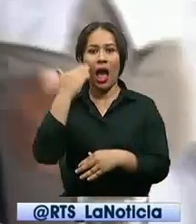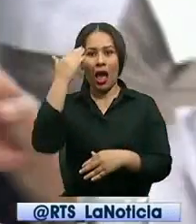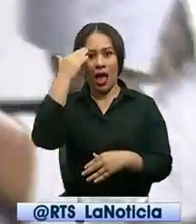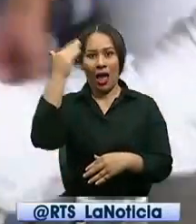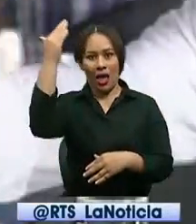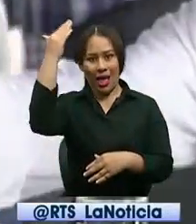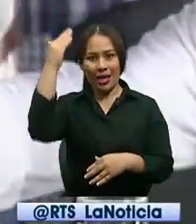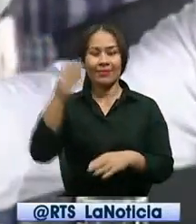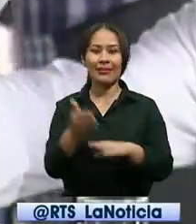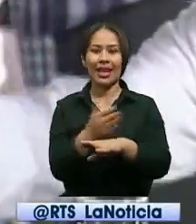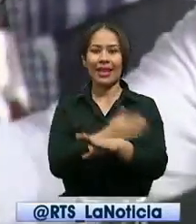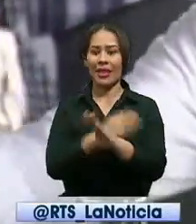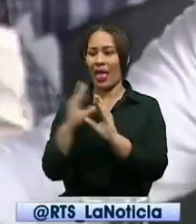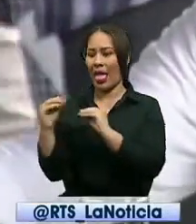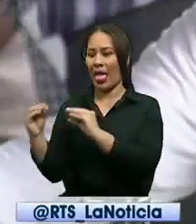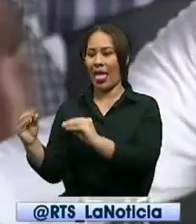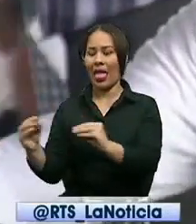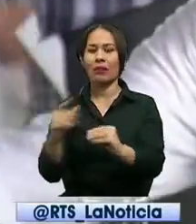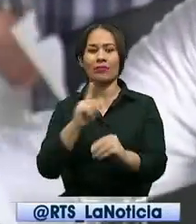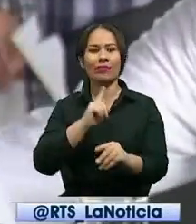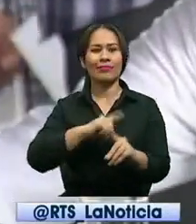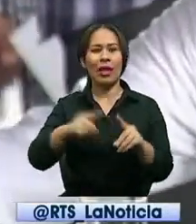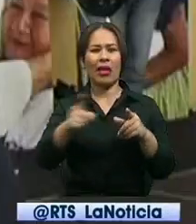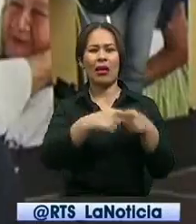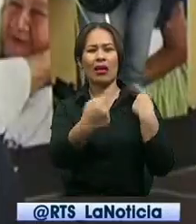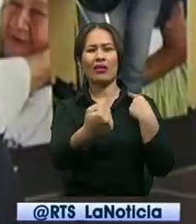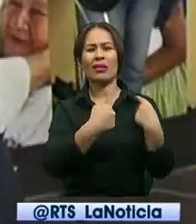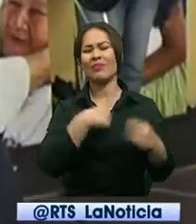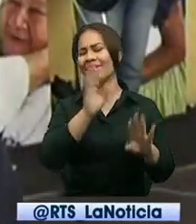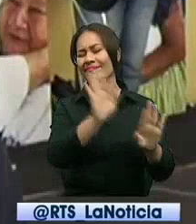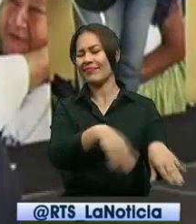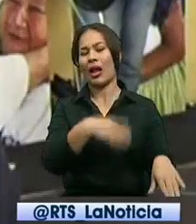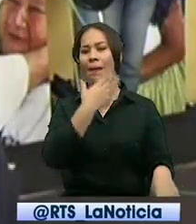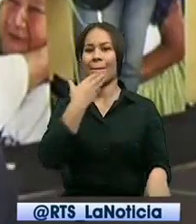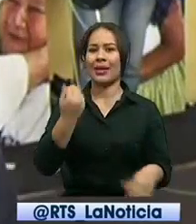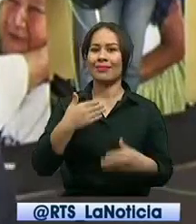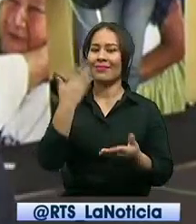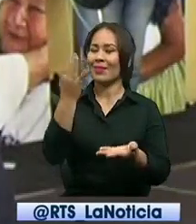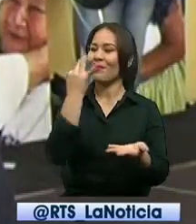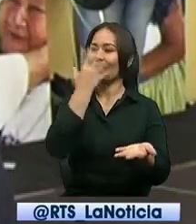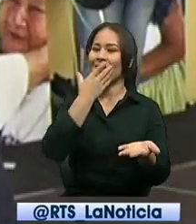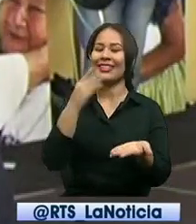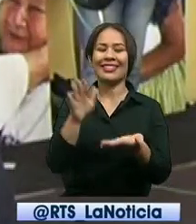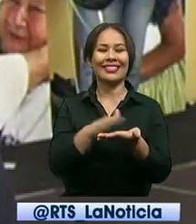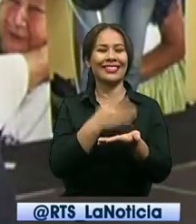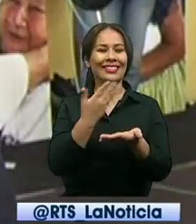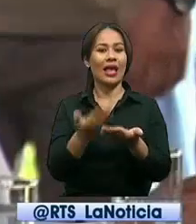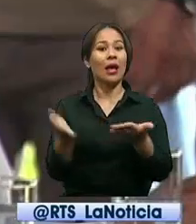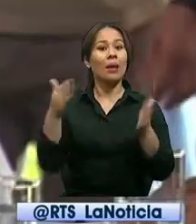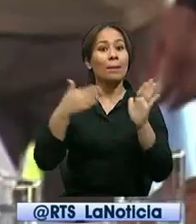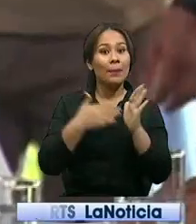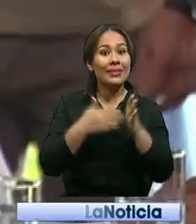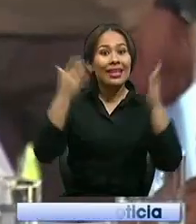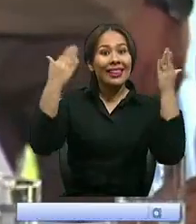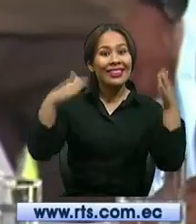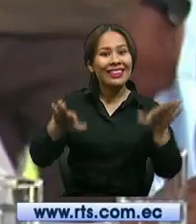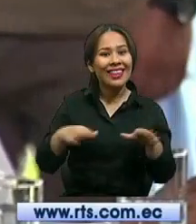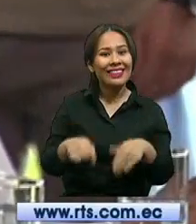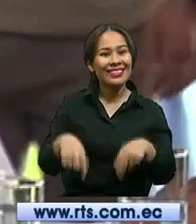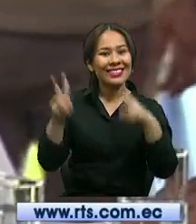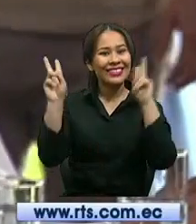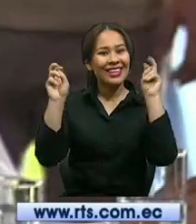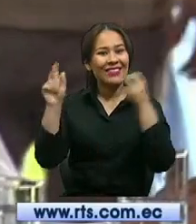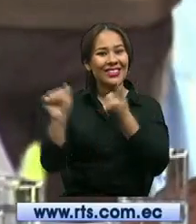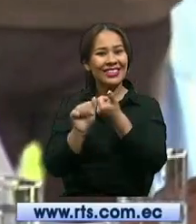discurso confrontador y crítico hacia los sectores de oposición y se vivió un verdadero ambiente de alegría y paz, propicio de la